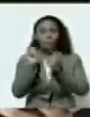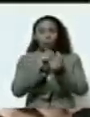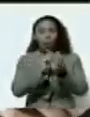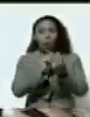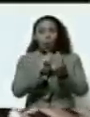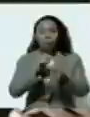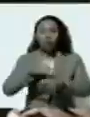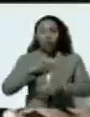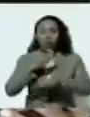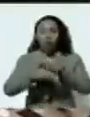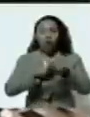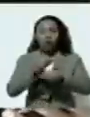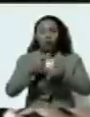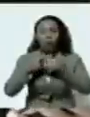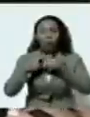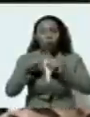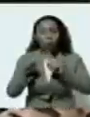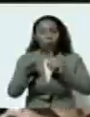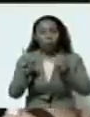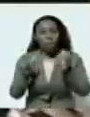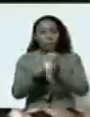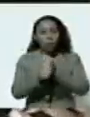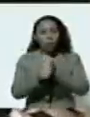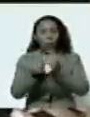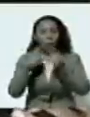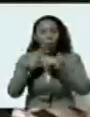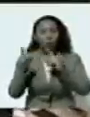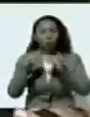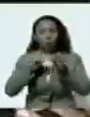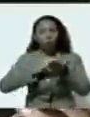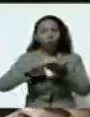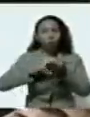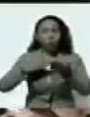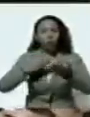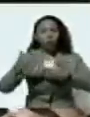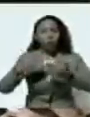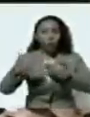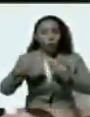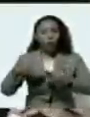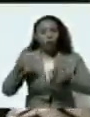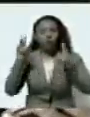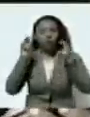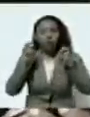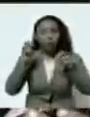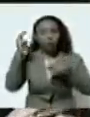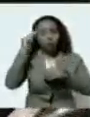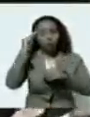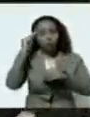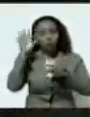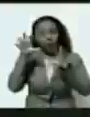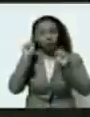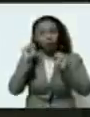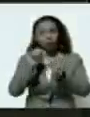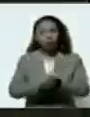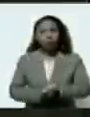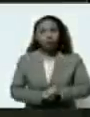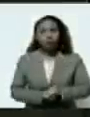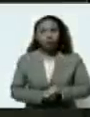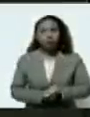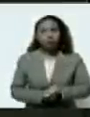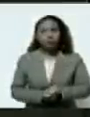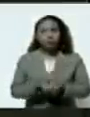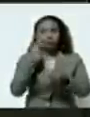que posiblemente tenga otra ubicación, otros mediadores, implique un nuevo memorando de entendimiento. Gracias.